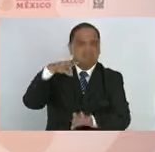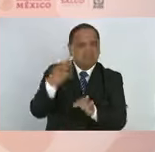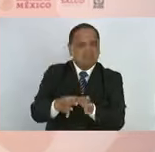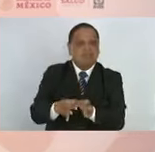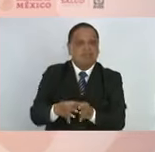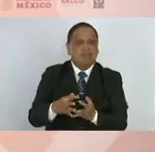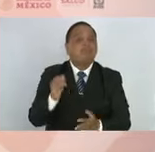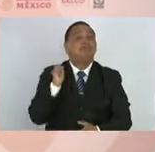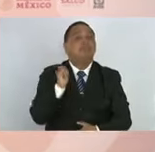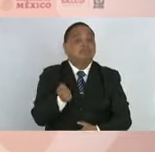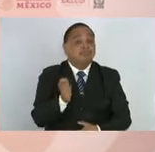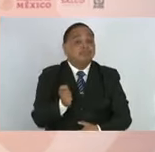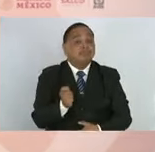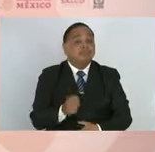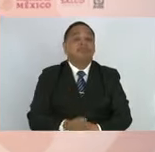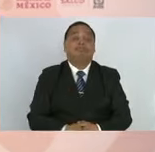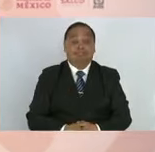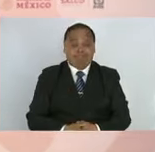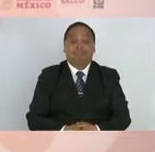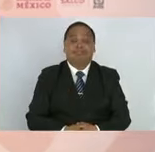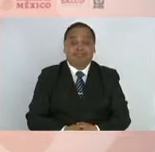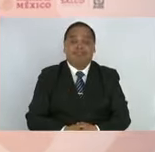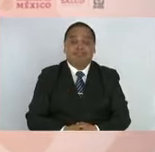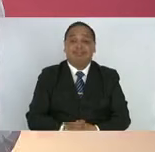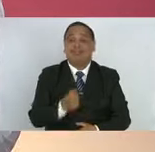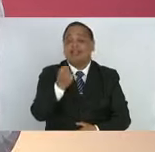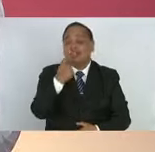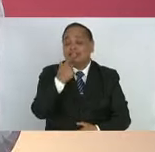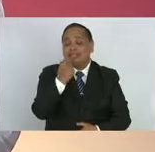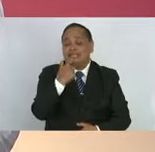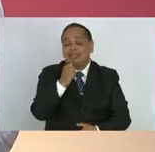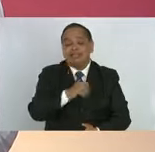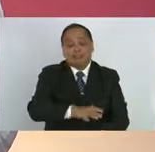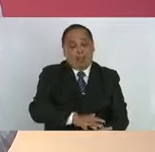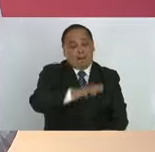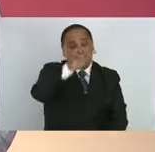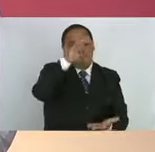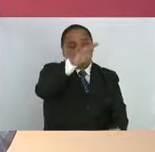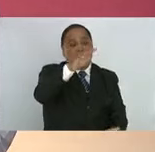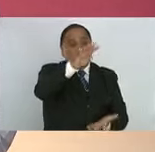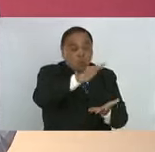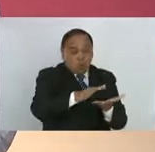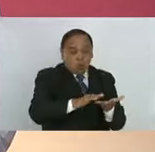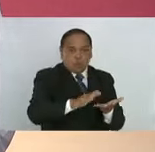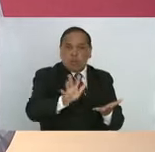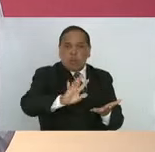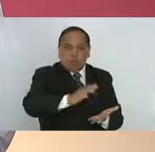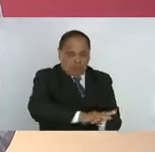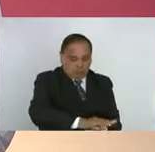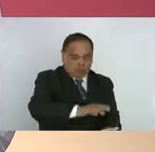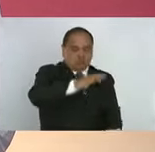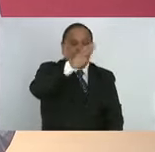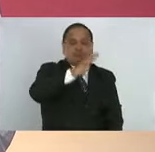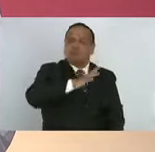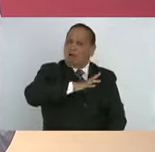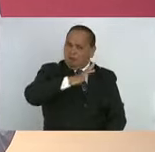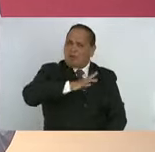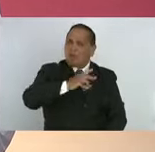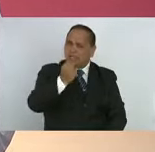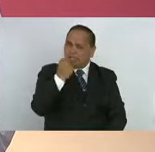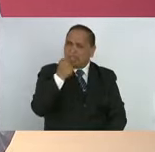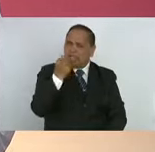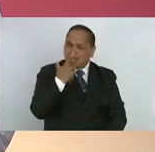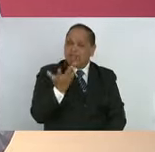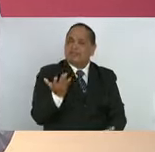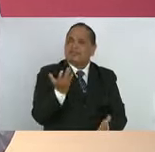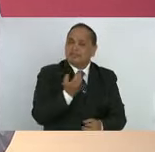tener los medicamentos abasto al 100% en centros de salud,